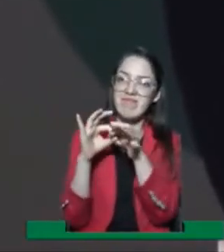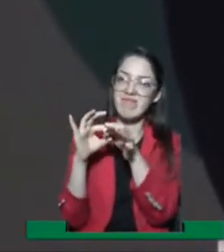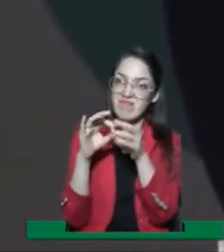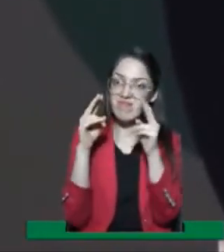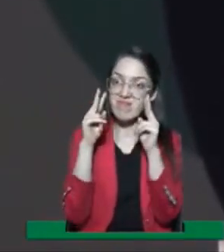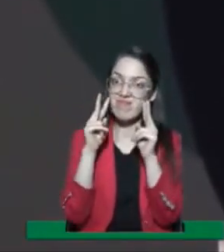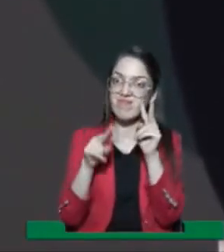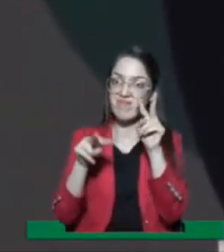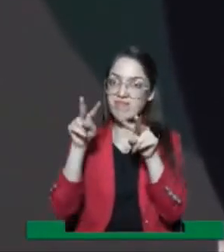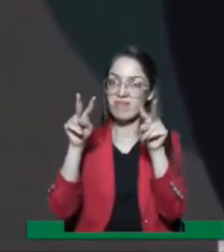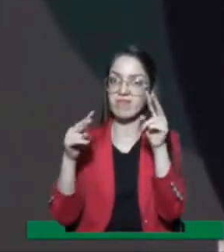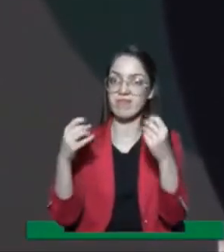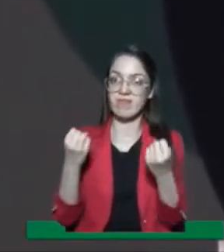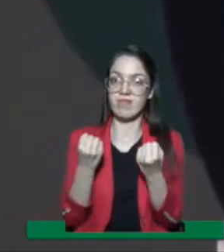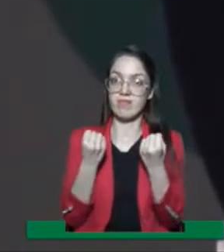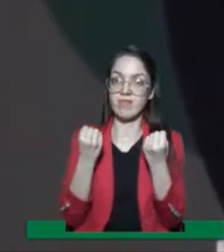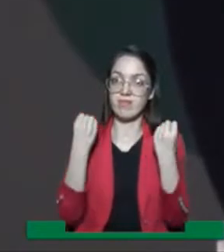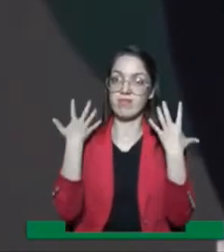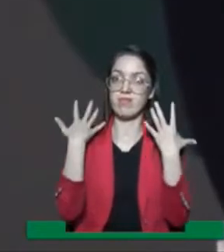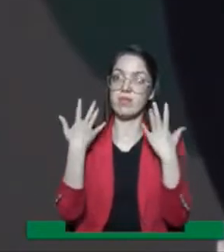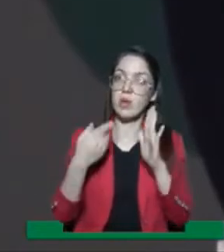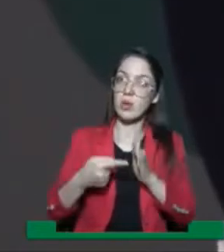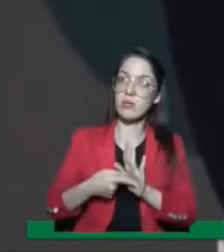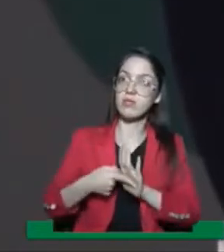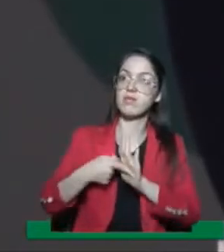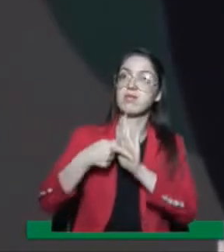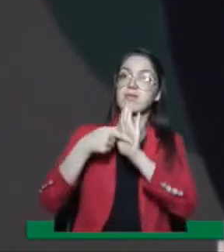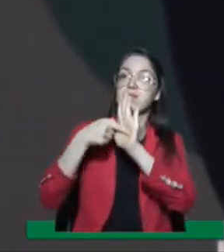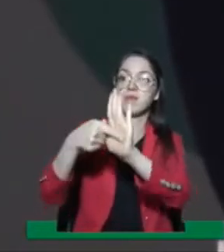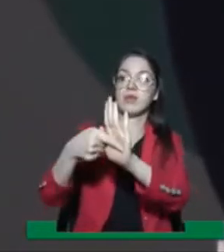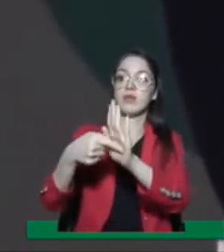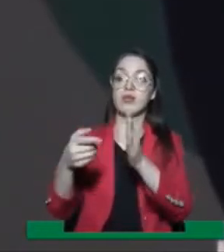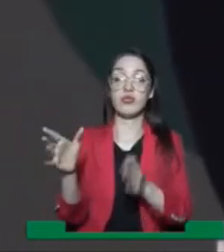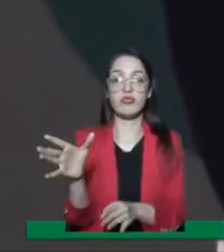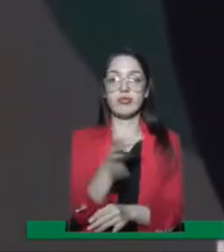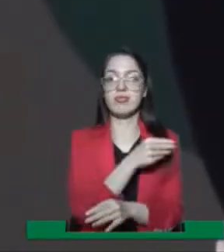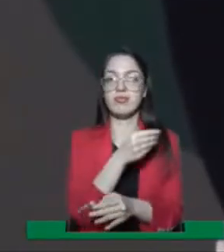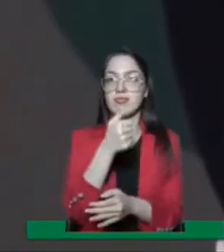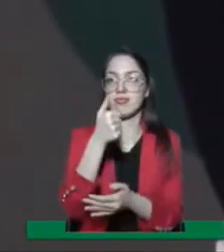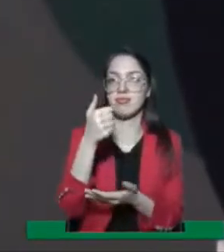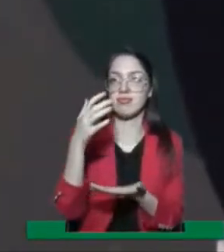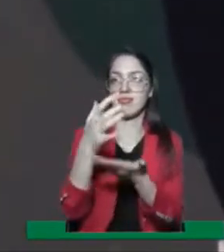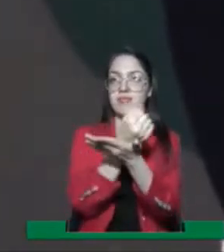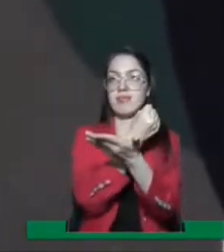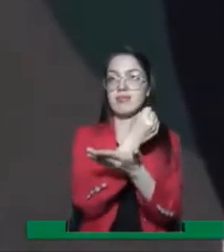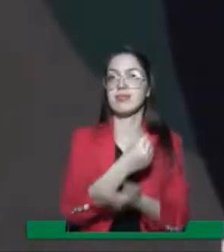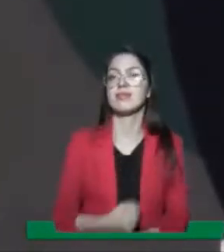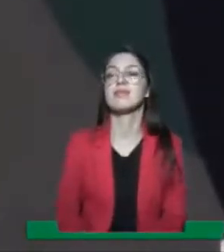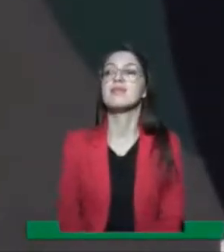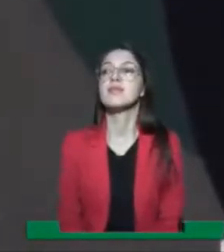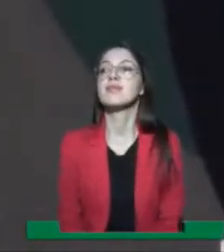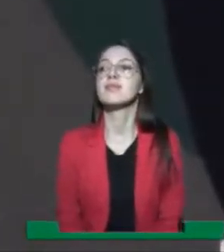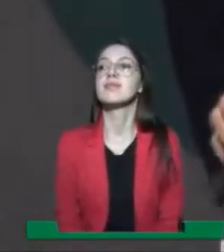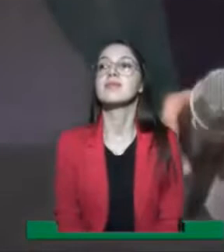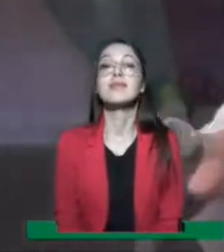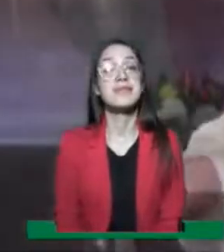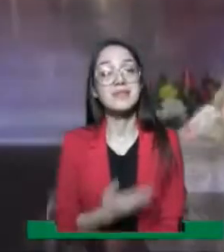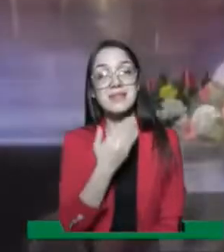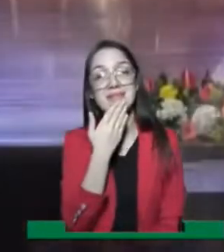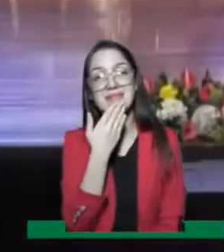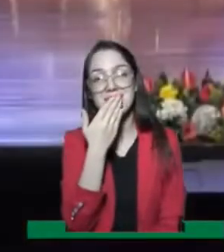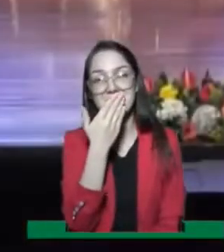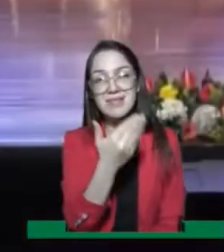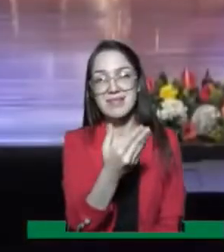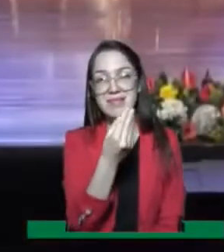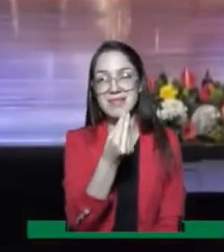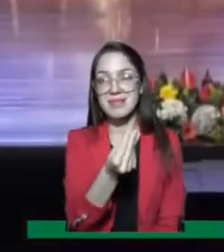de santa elena como una sola oferta donde todos ganamos bueno angela muchas gracias yo